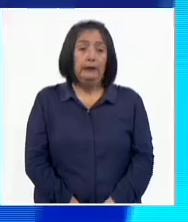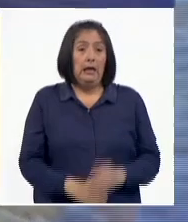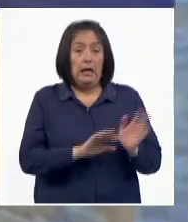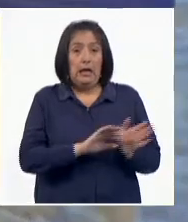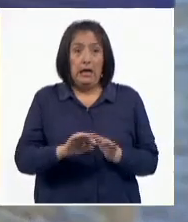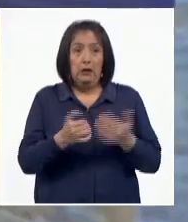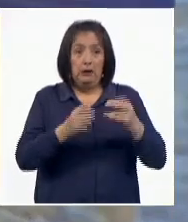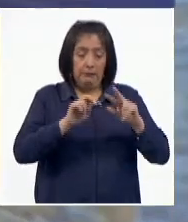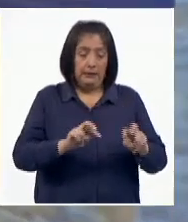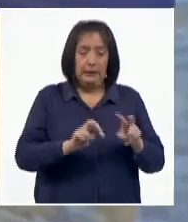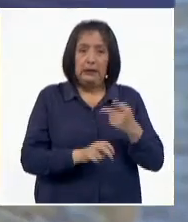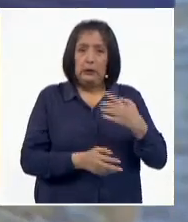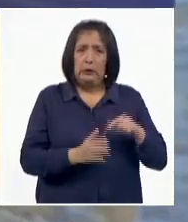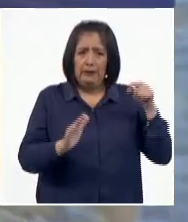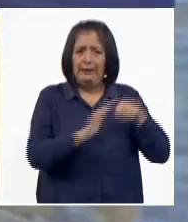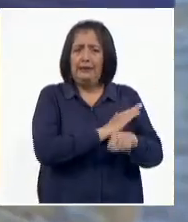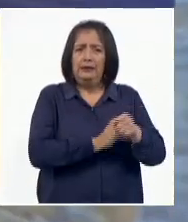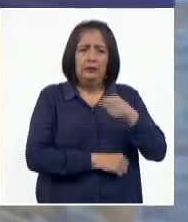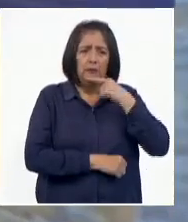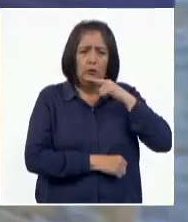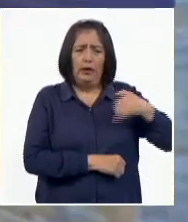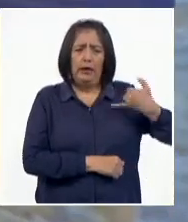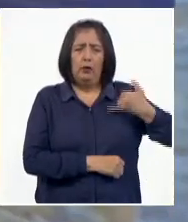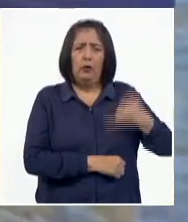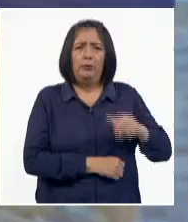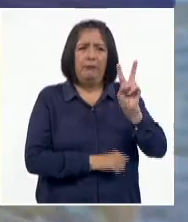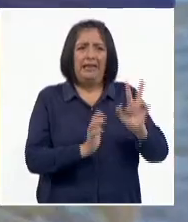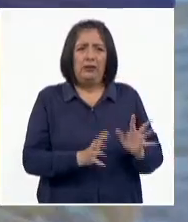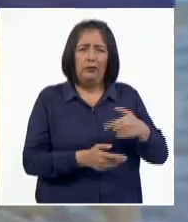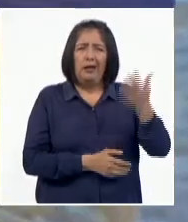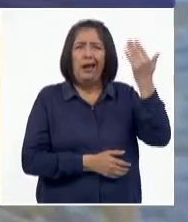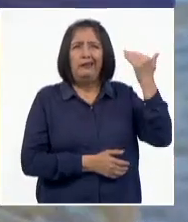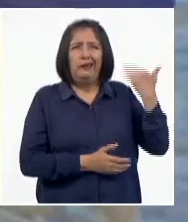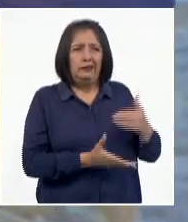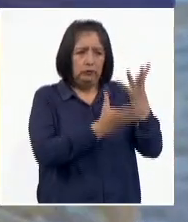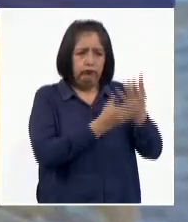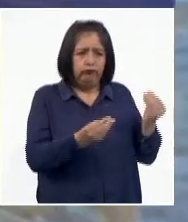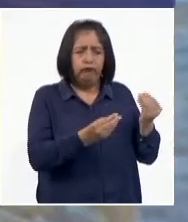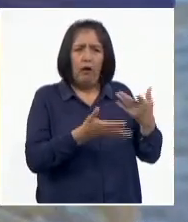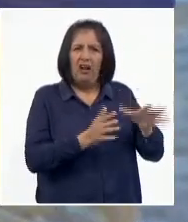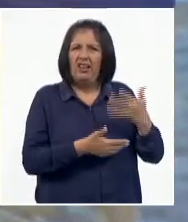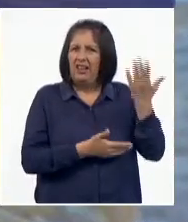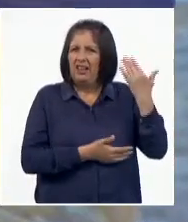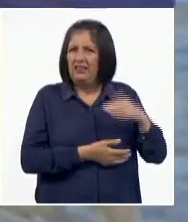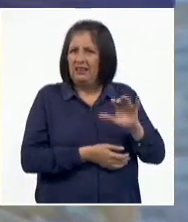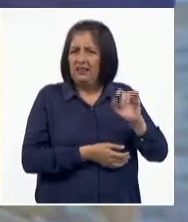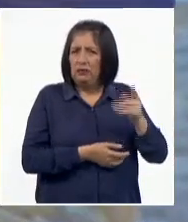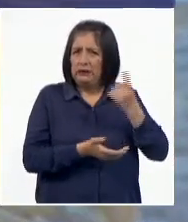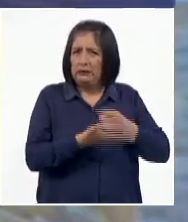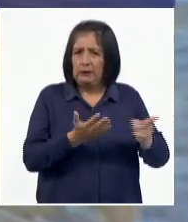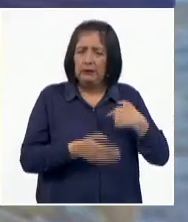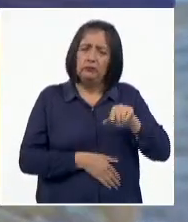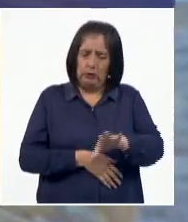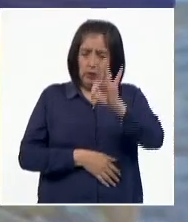Y vamos ahora con la investigación del asesinato de esta joven venezolana que había sido reportada como desaparecida en Canta hace ya una semana. Su cadáver